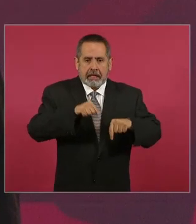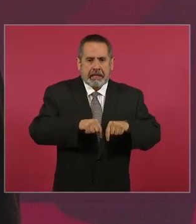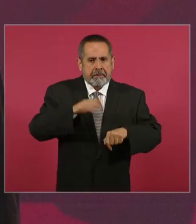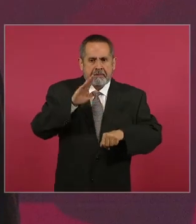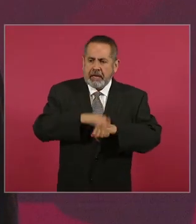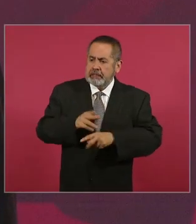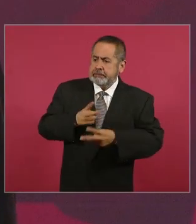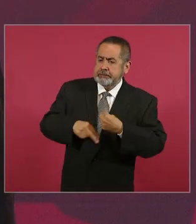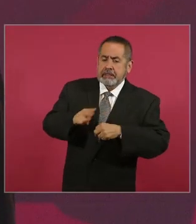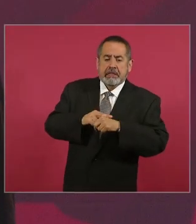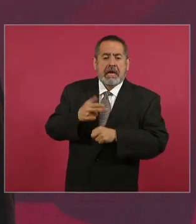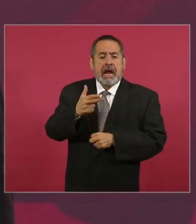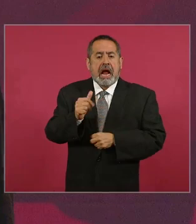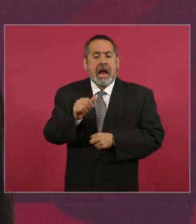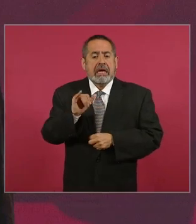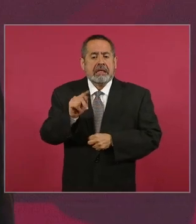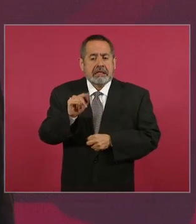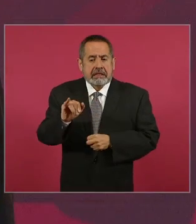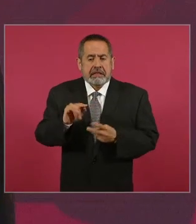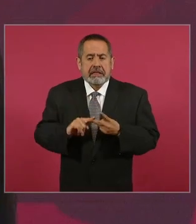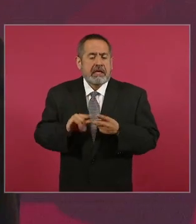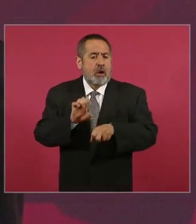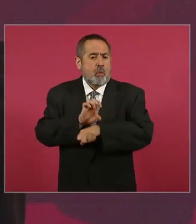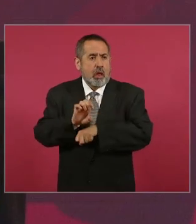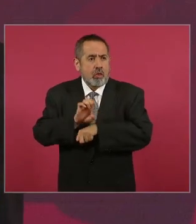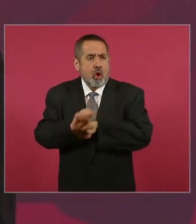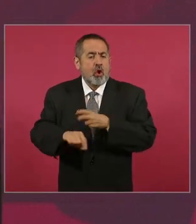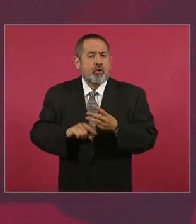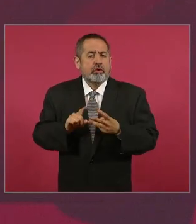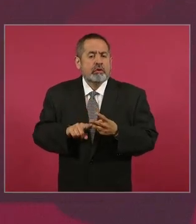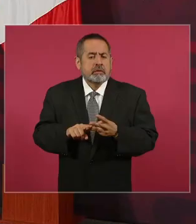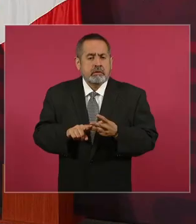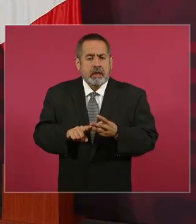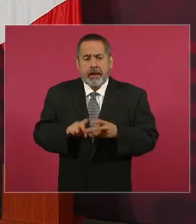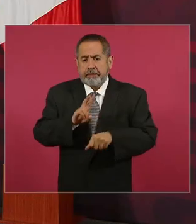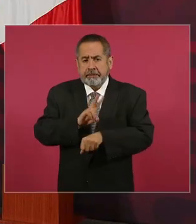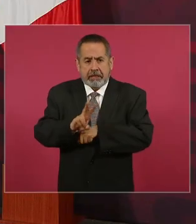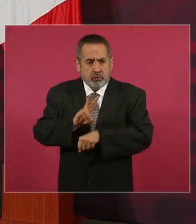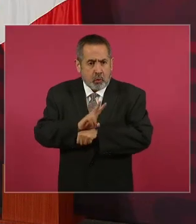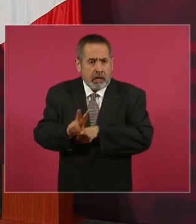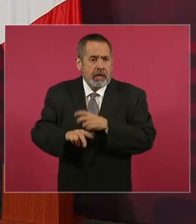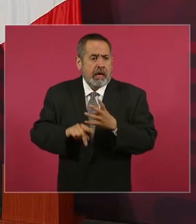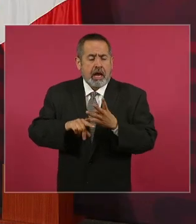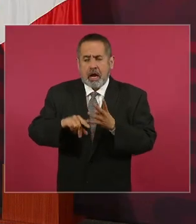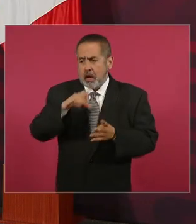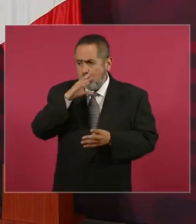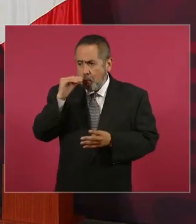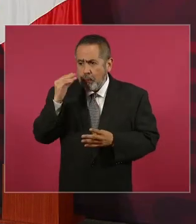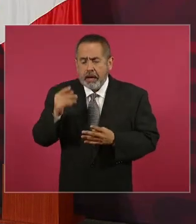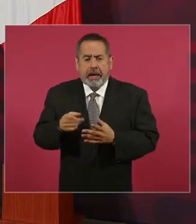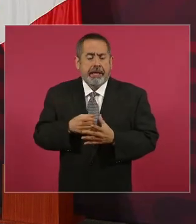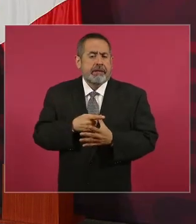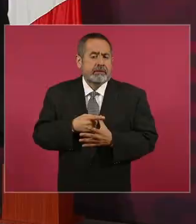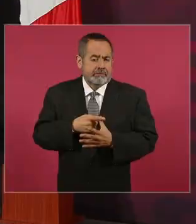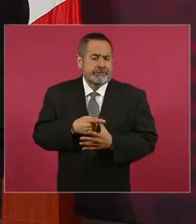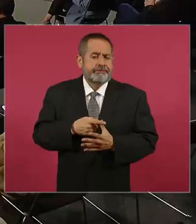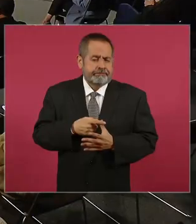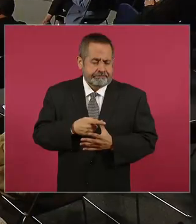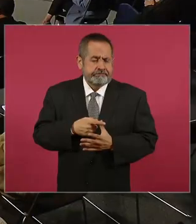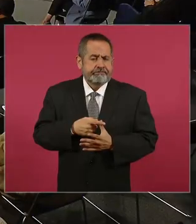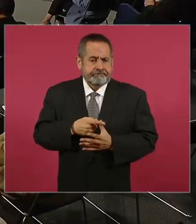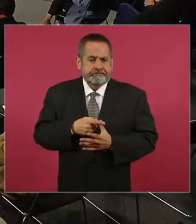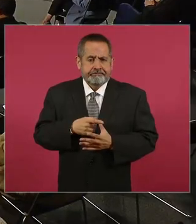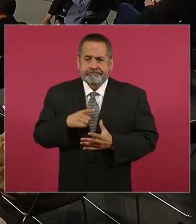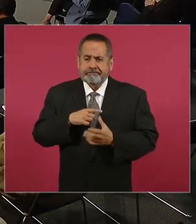de Haití, de Ecuador, de Venezuela, de Cuba, desde